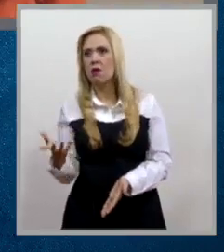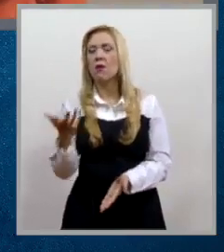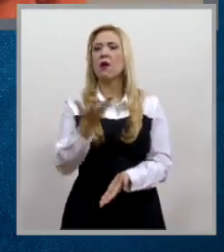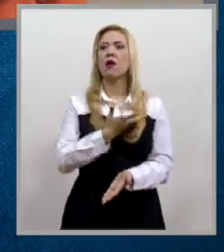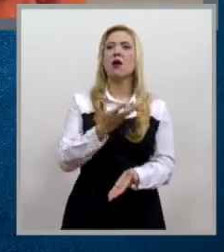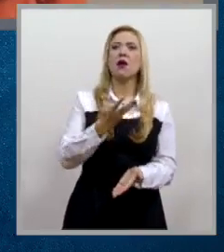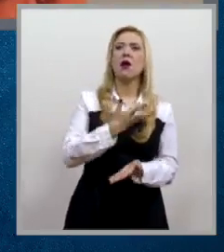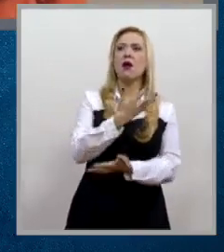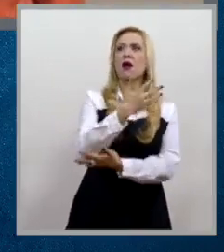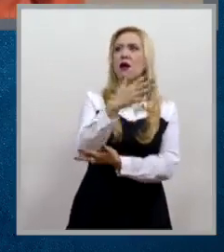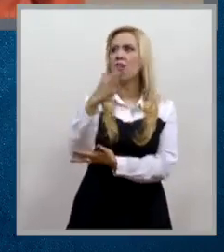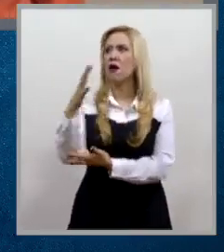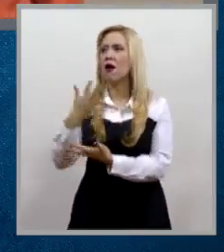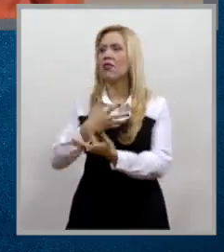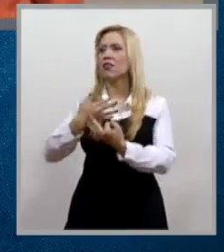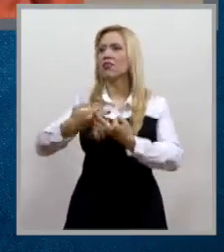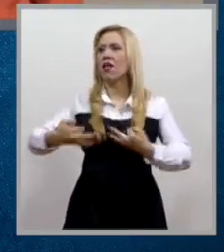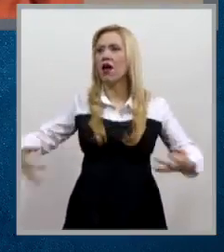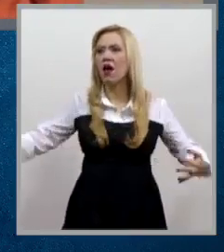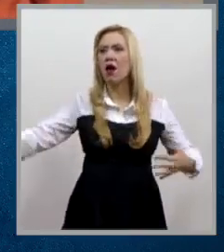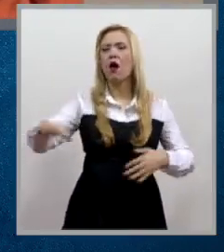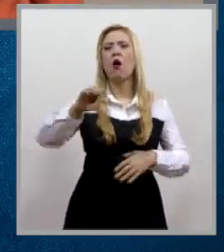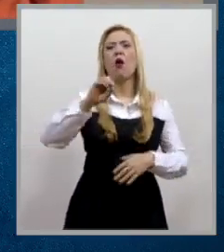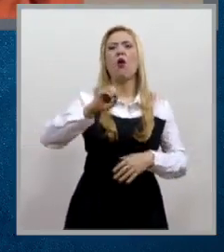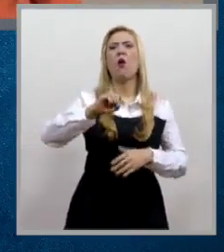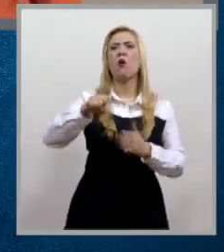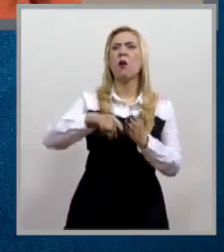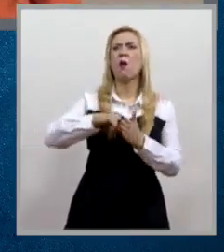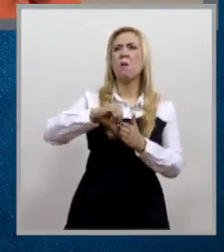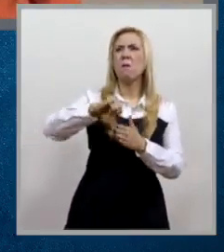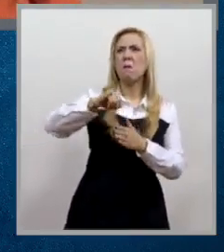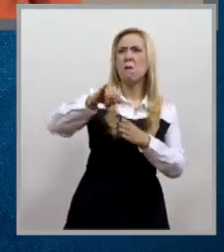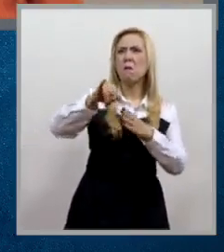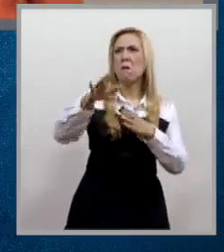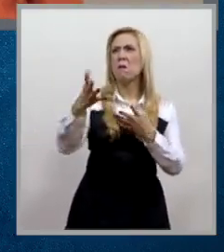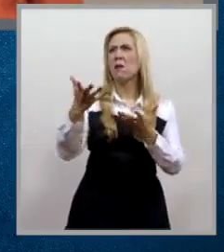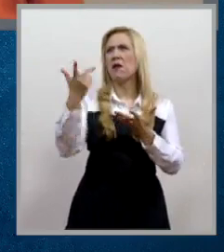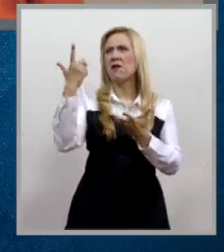contexto, si quieren, un territorio que es necesario analizar